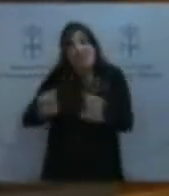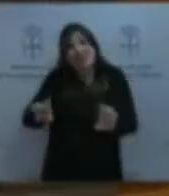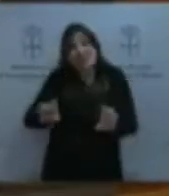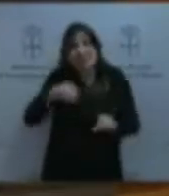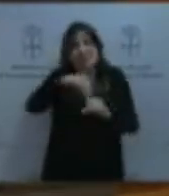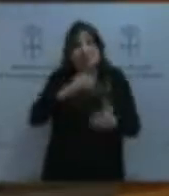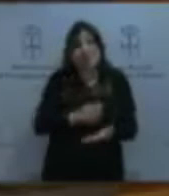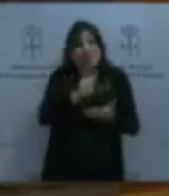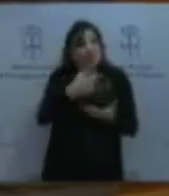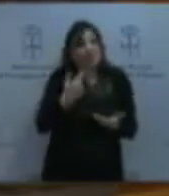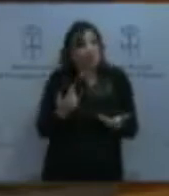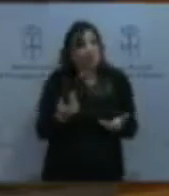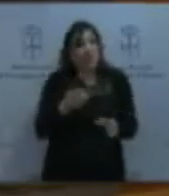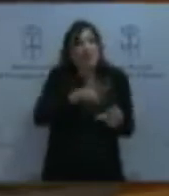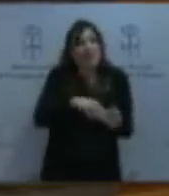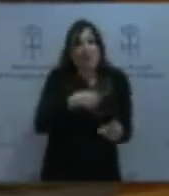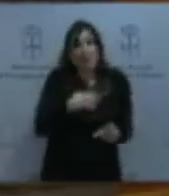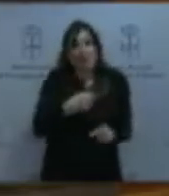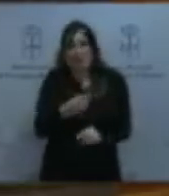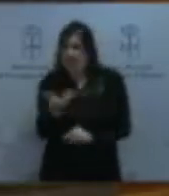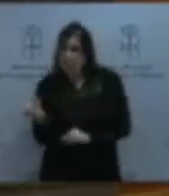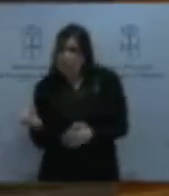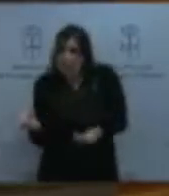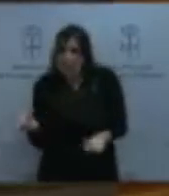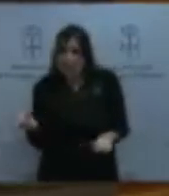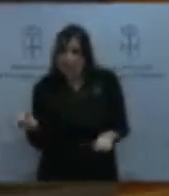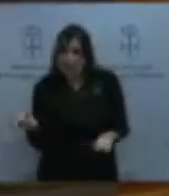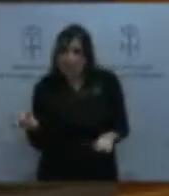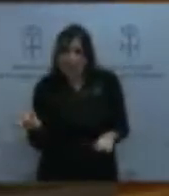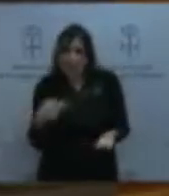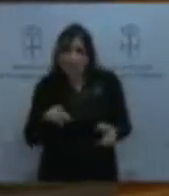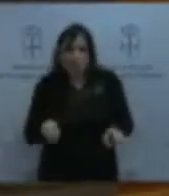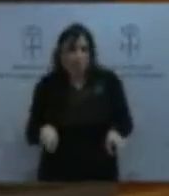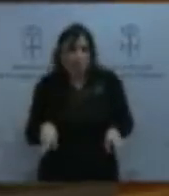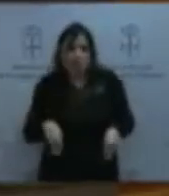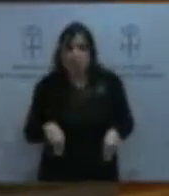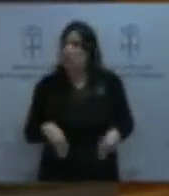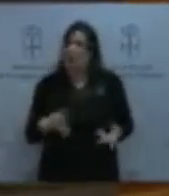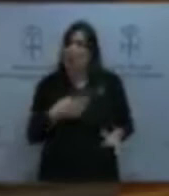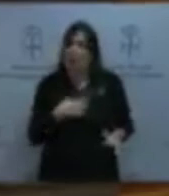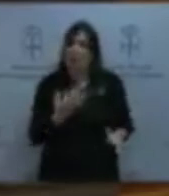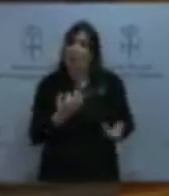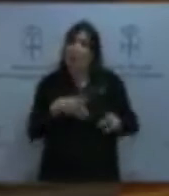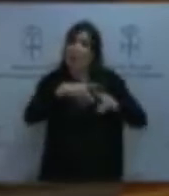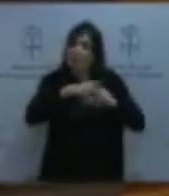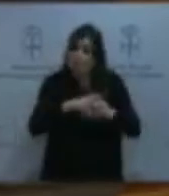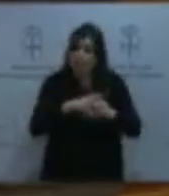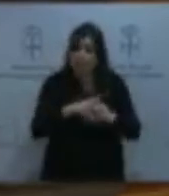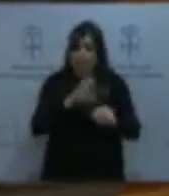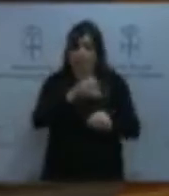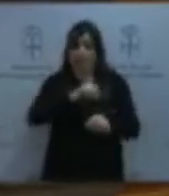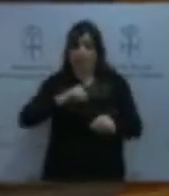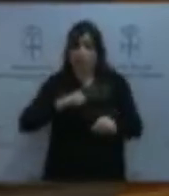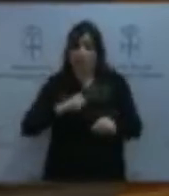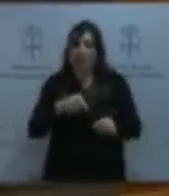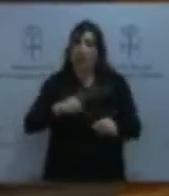Es decir, creo que estamos en condiciones de utilizar los instrumentos de una comunidad autónoma como Asturias para facilitar la creación